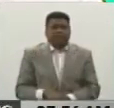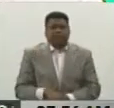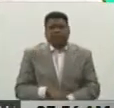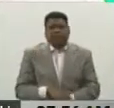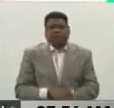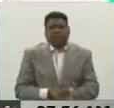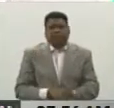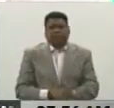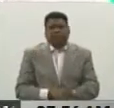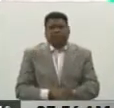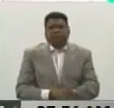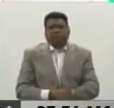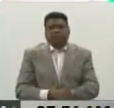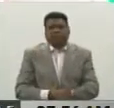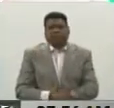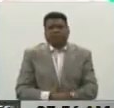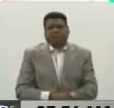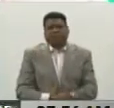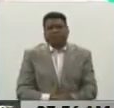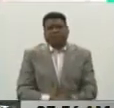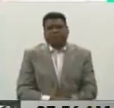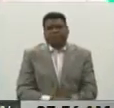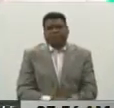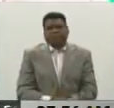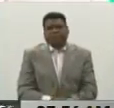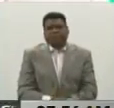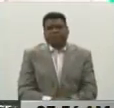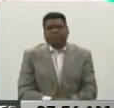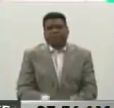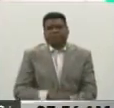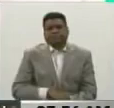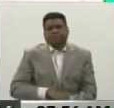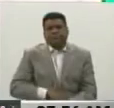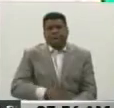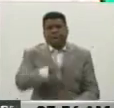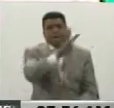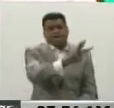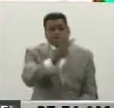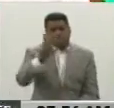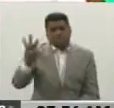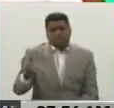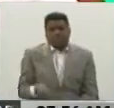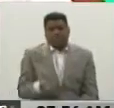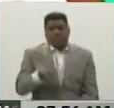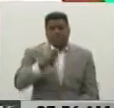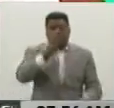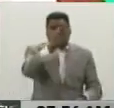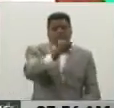de... Bueno, por supuesto, tenemos la página que es